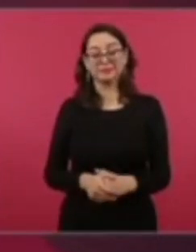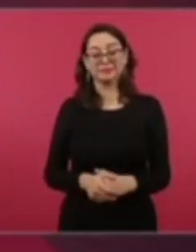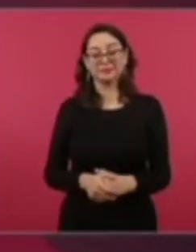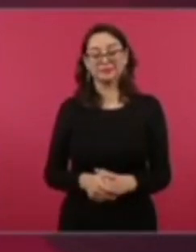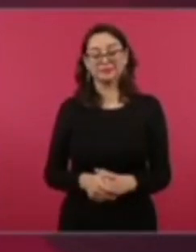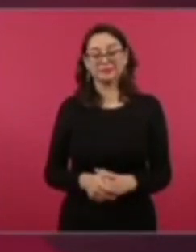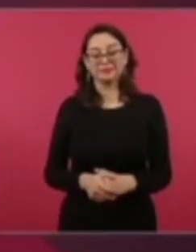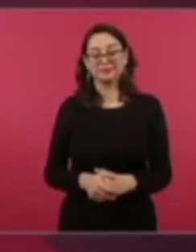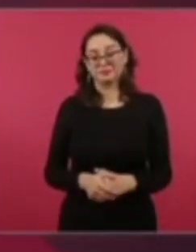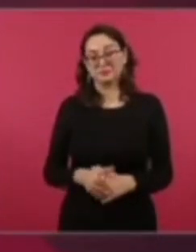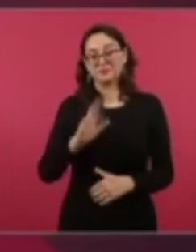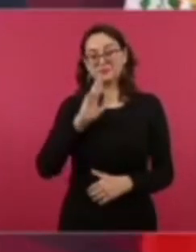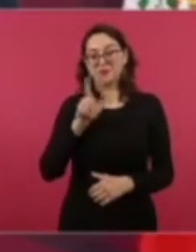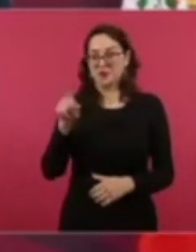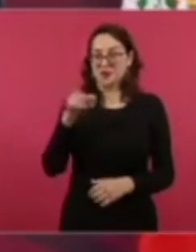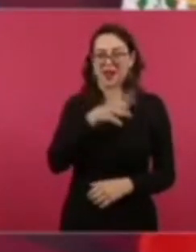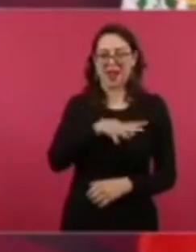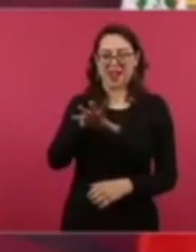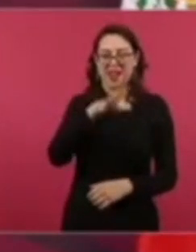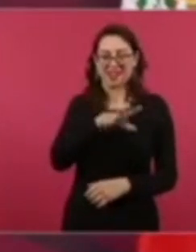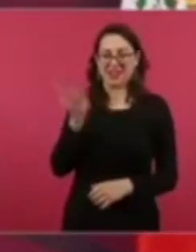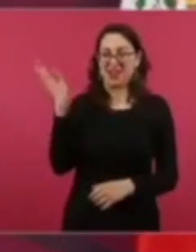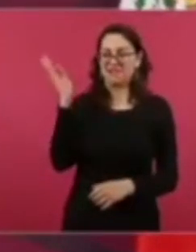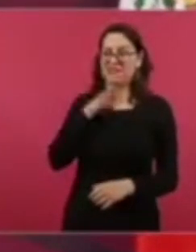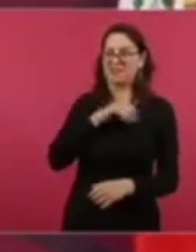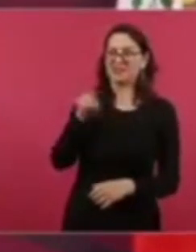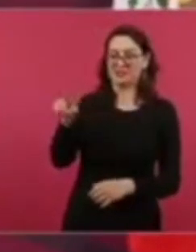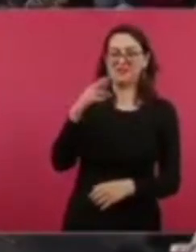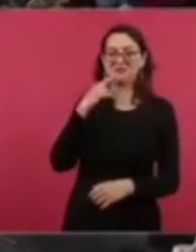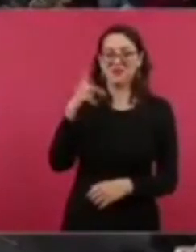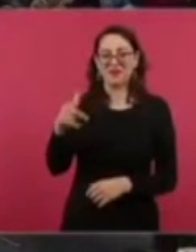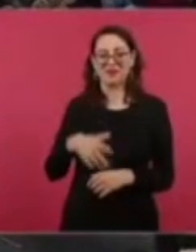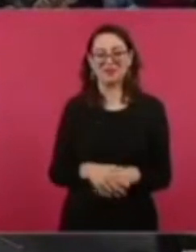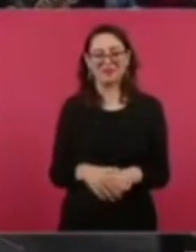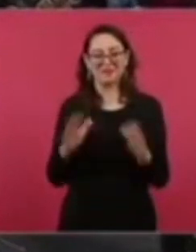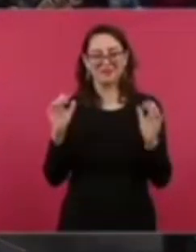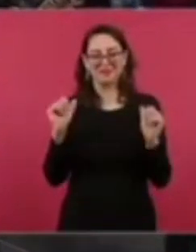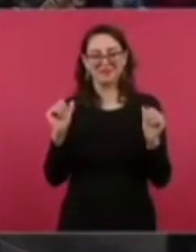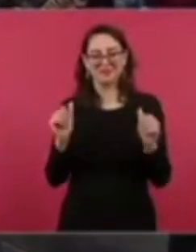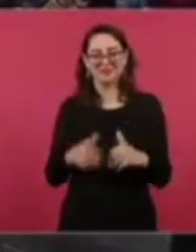Está mejor el general que estos. Así es.